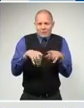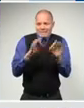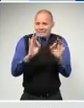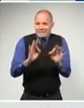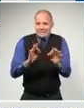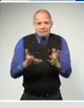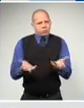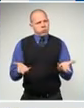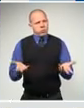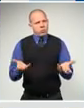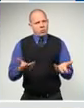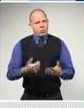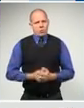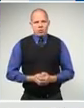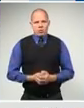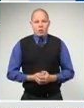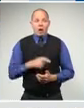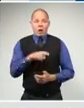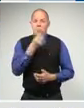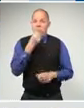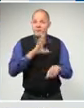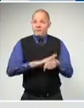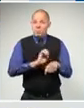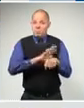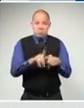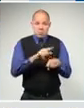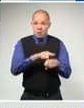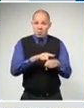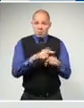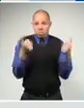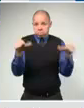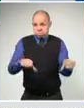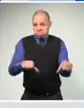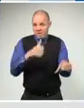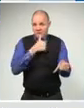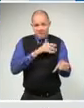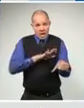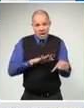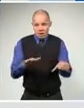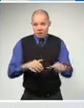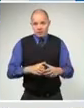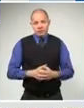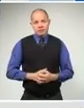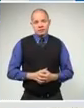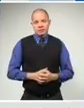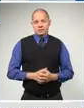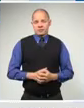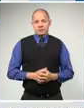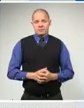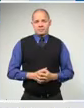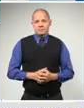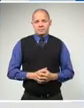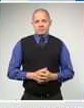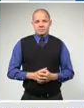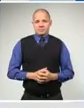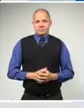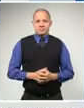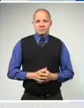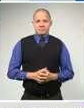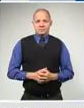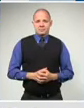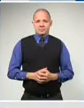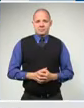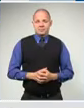las condiciones propicias para que estos pacientes evolucionen hacia una gravedad de su cuadro clínico,